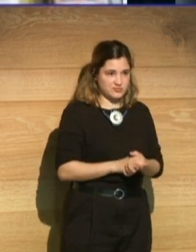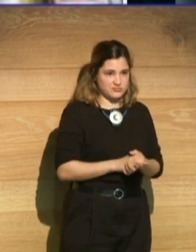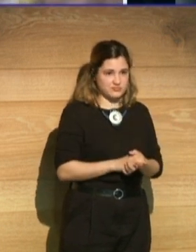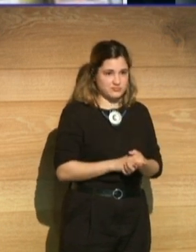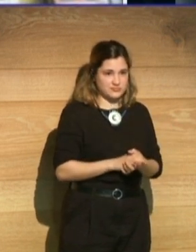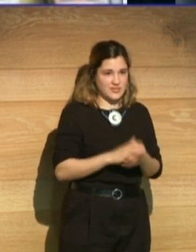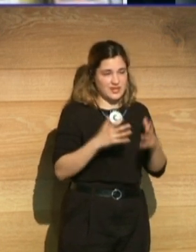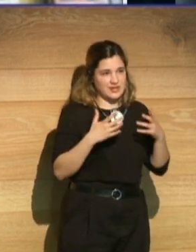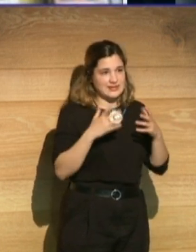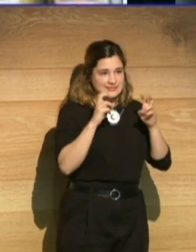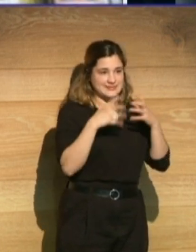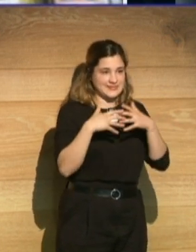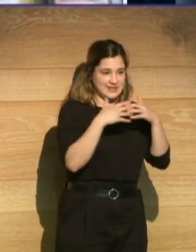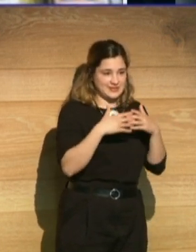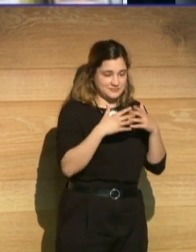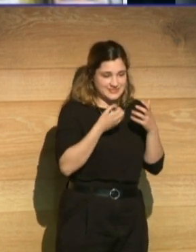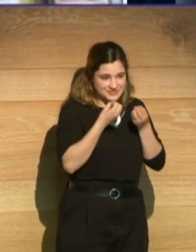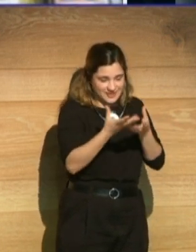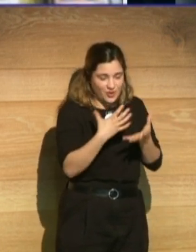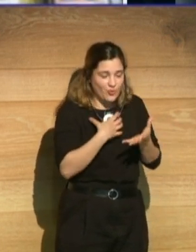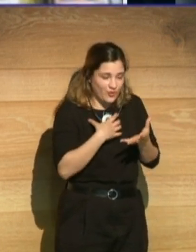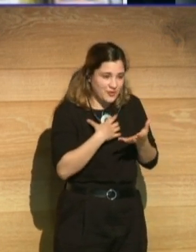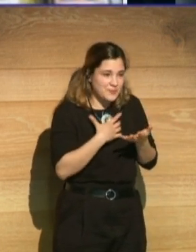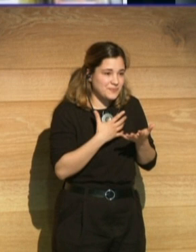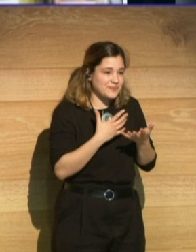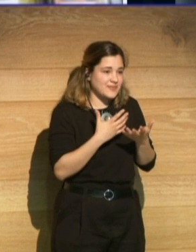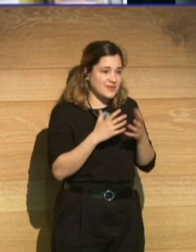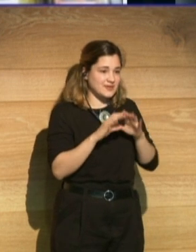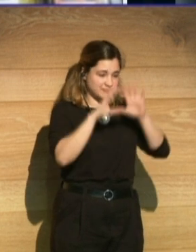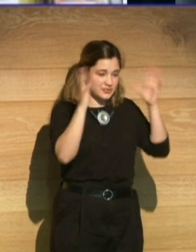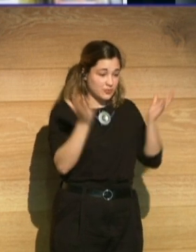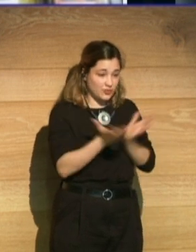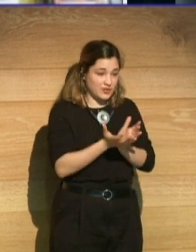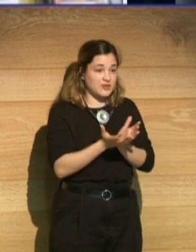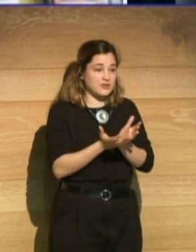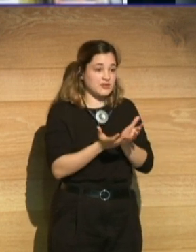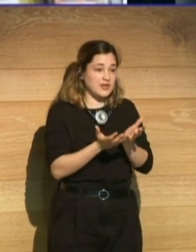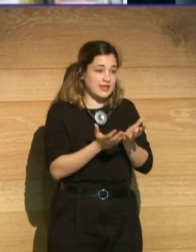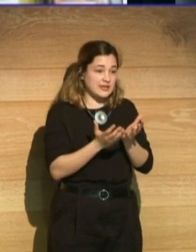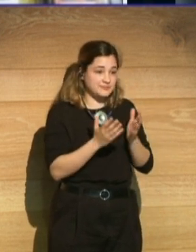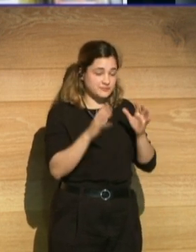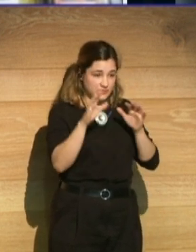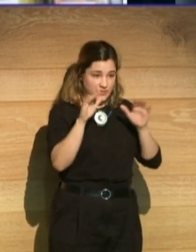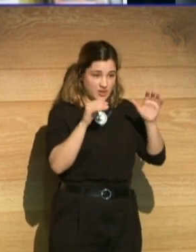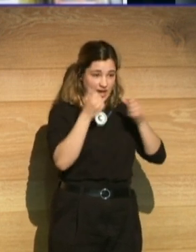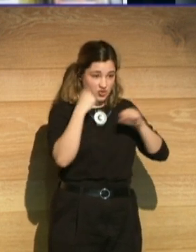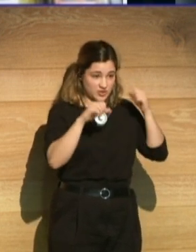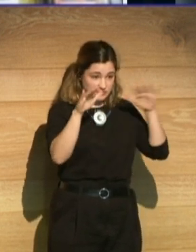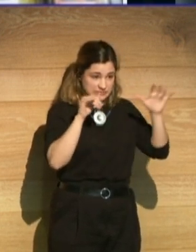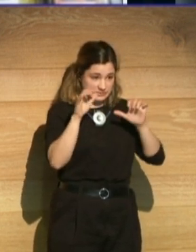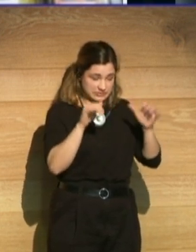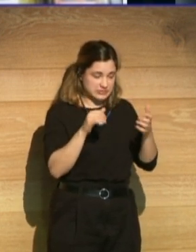puedo tampoco mencionar este broadcast mundial, leían el guión, decían,